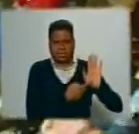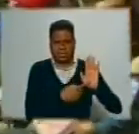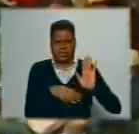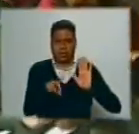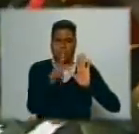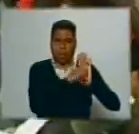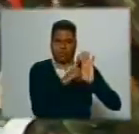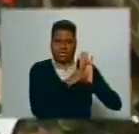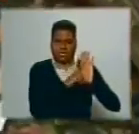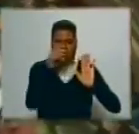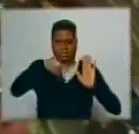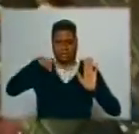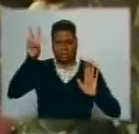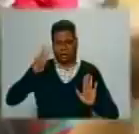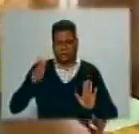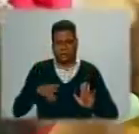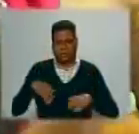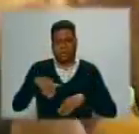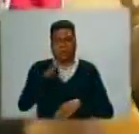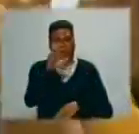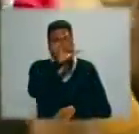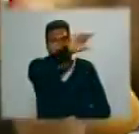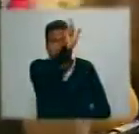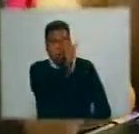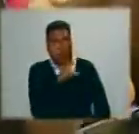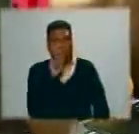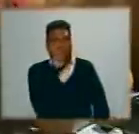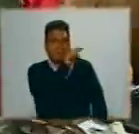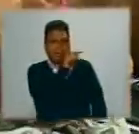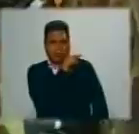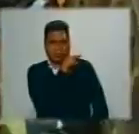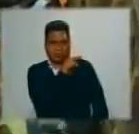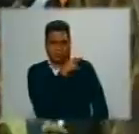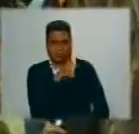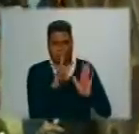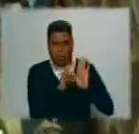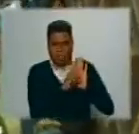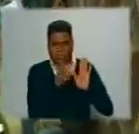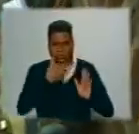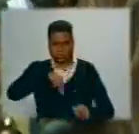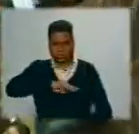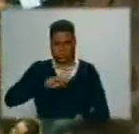Bolivariana de Venezuela sobre el territorio de la Guayana Esequiba.